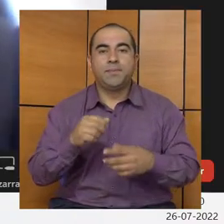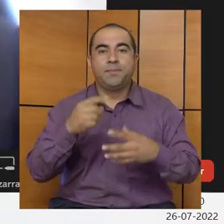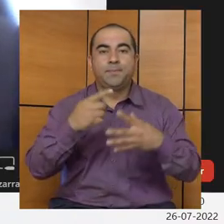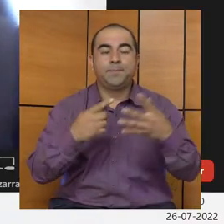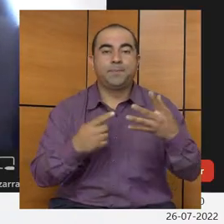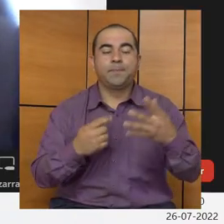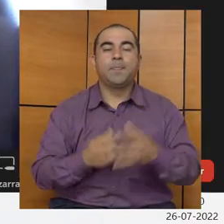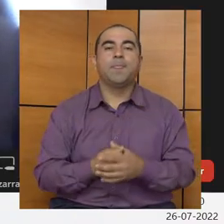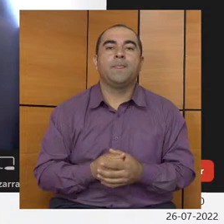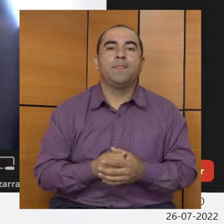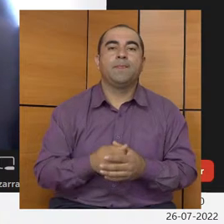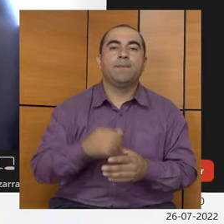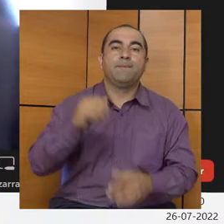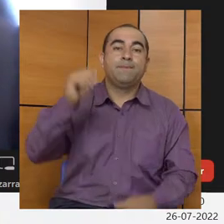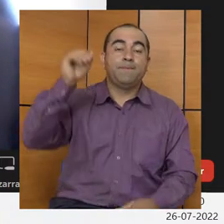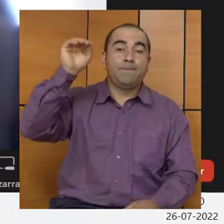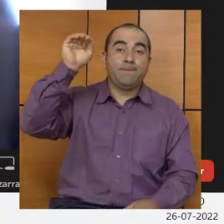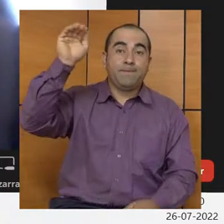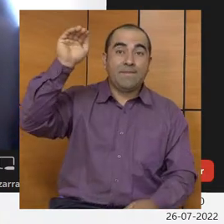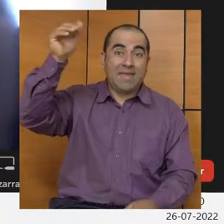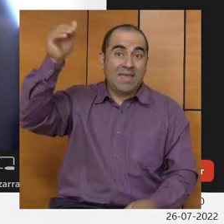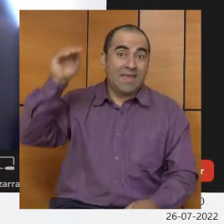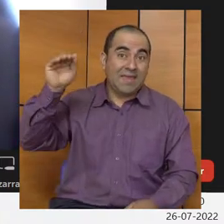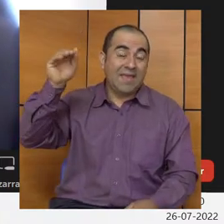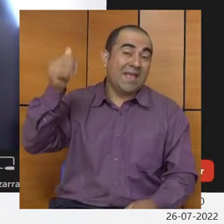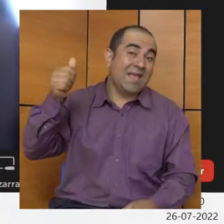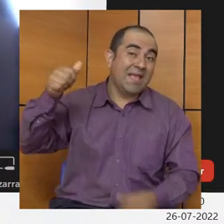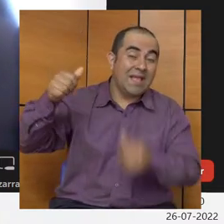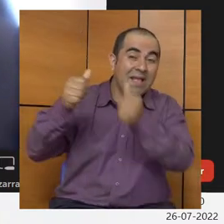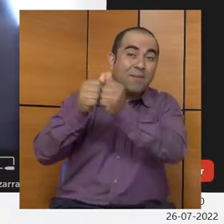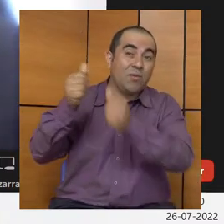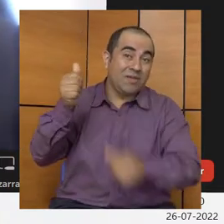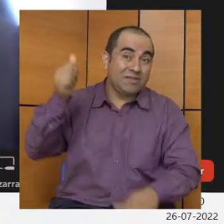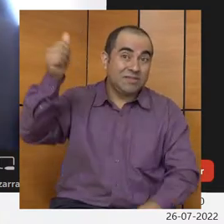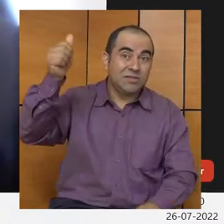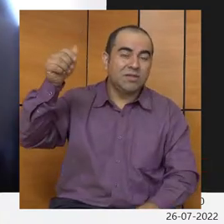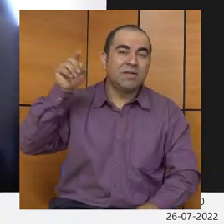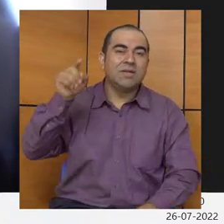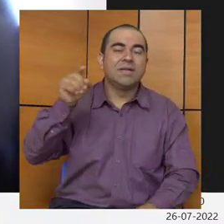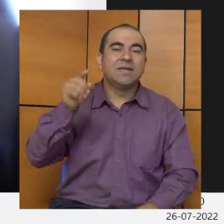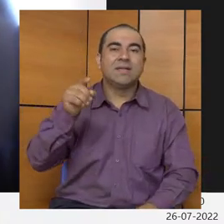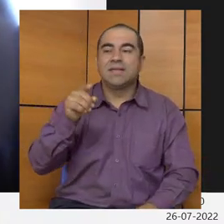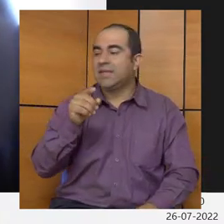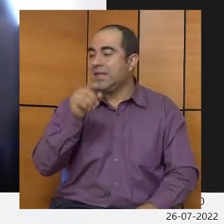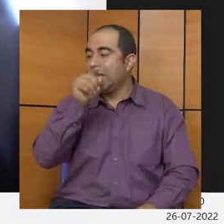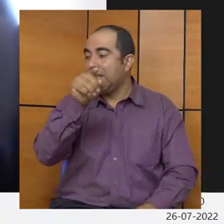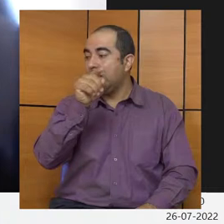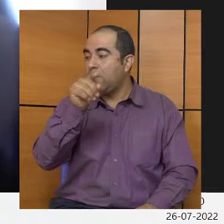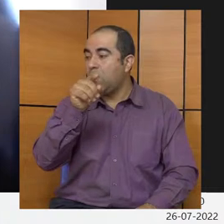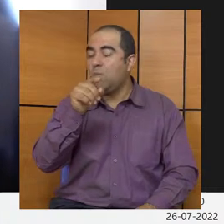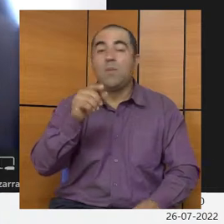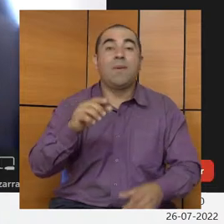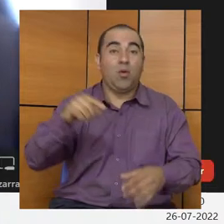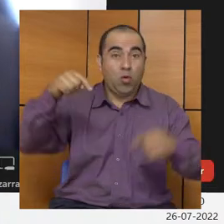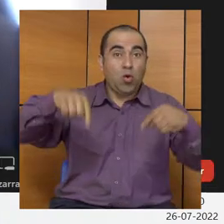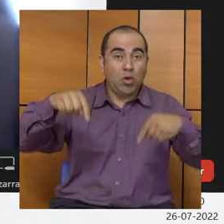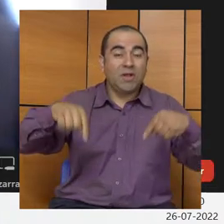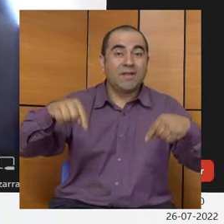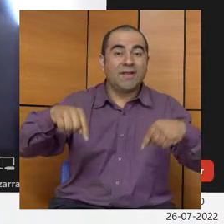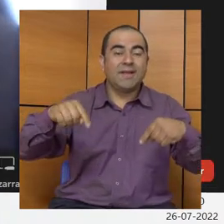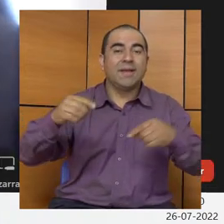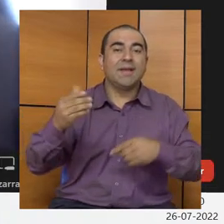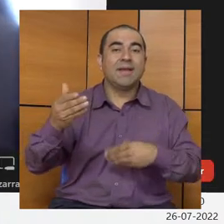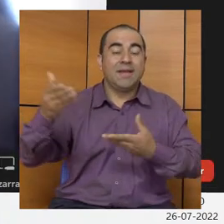la vicerrectora Elvira Badilla, que está hoy día y